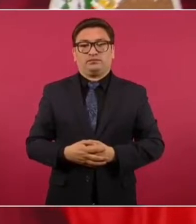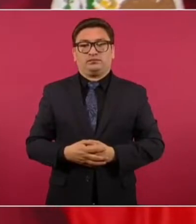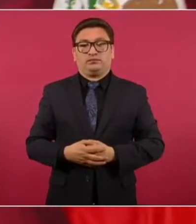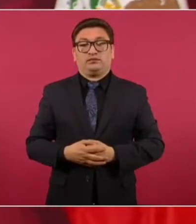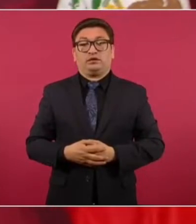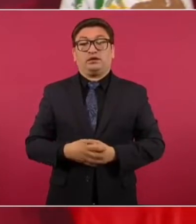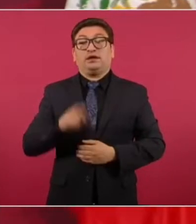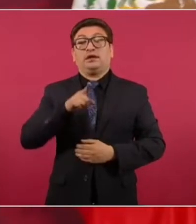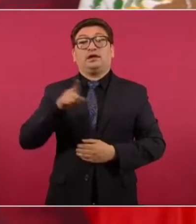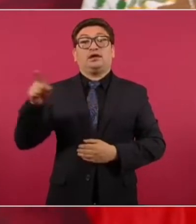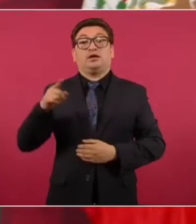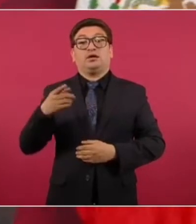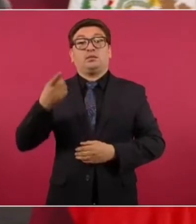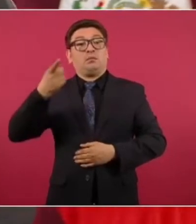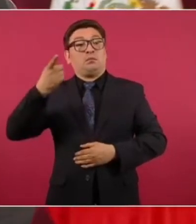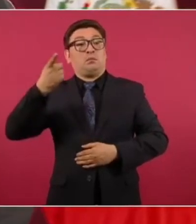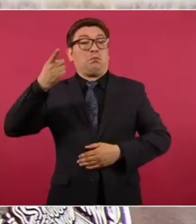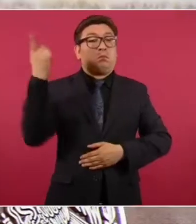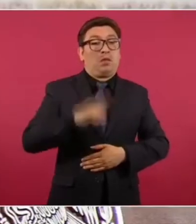se aplique la ley del talión,